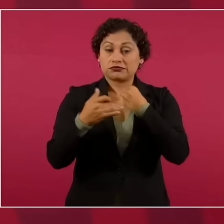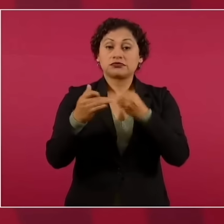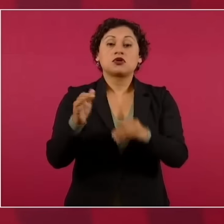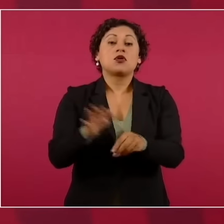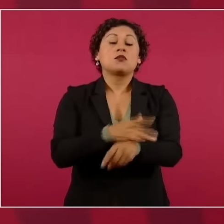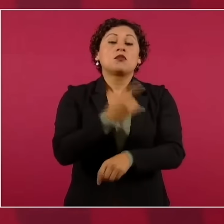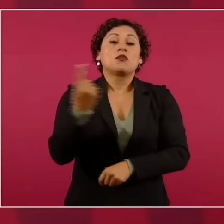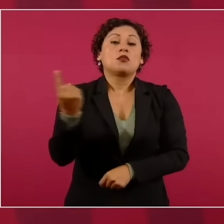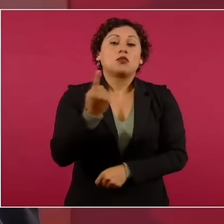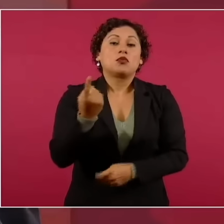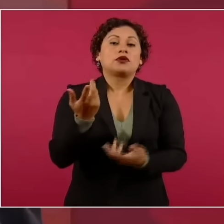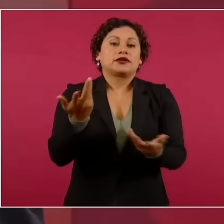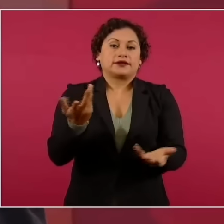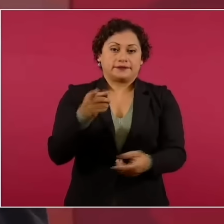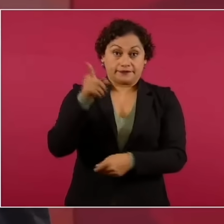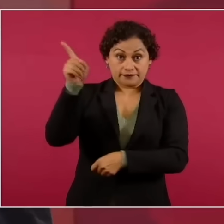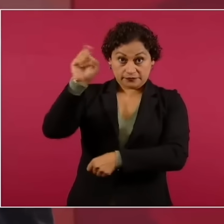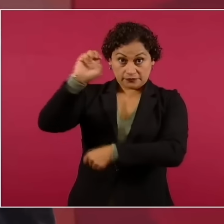hay movimientos en Europa